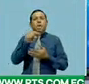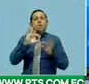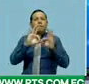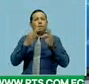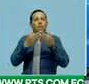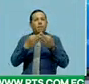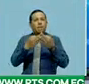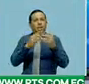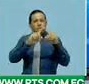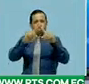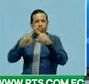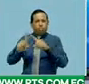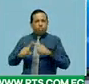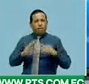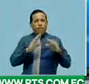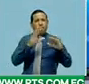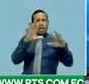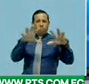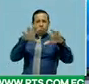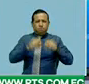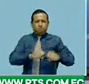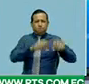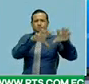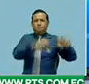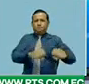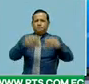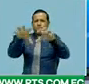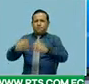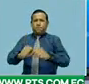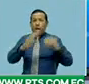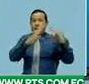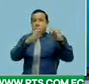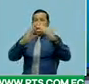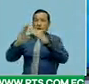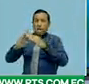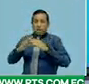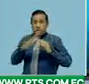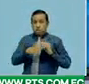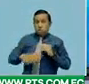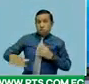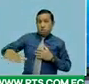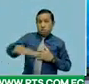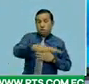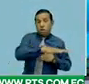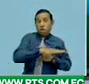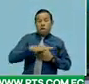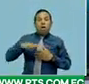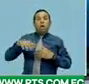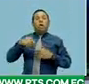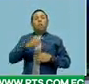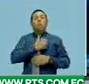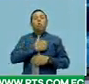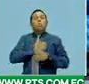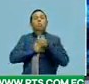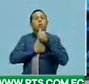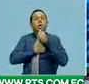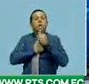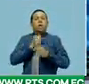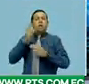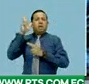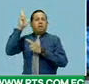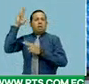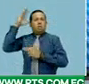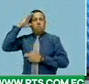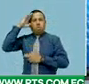en predios pertenecientes a la Dirección General de Industrias del Ejército Ecuatoriano en la parroquia Puerto Bolívar del Cantón Machala, provincia del